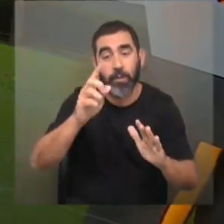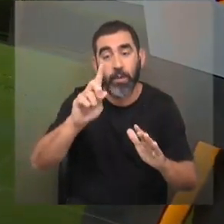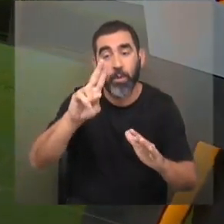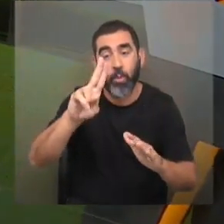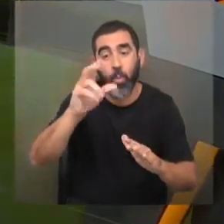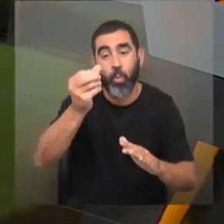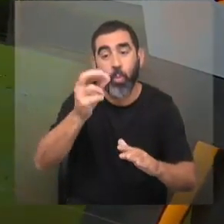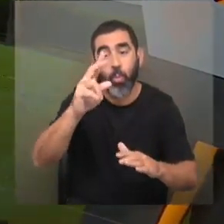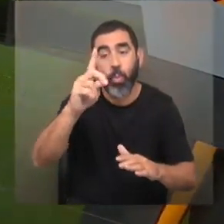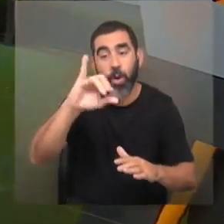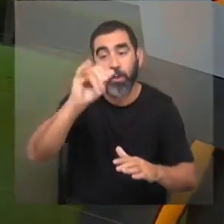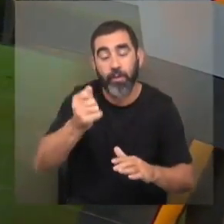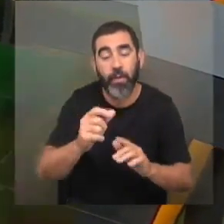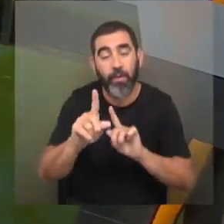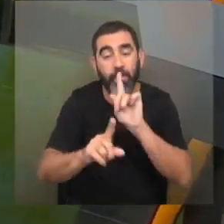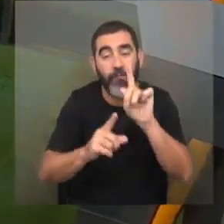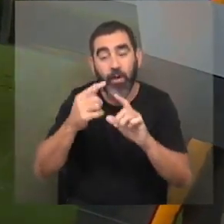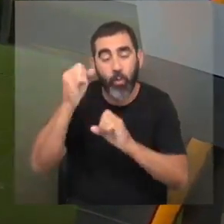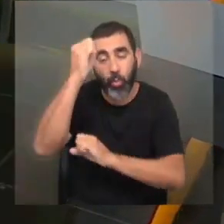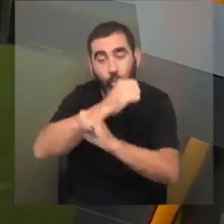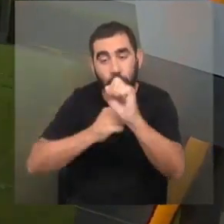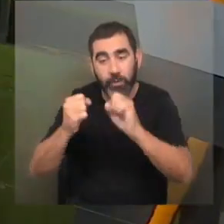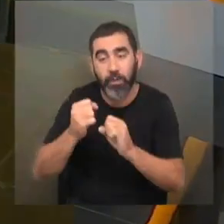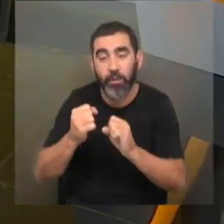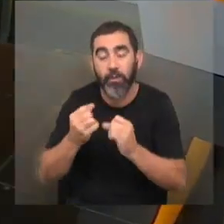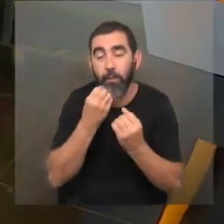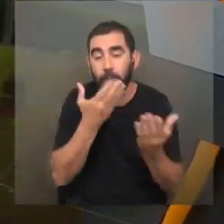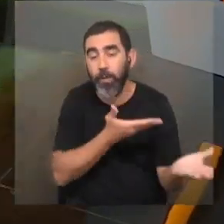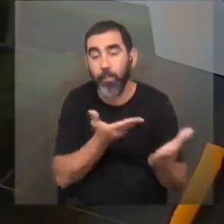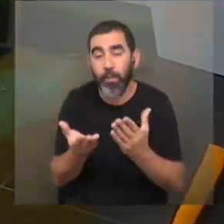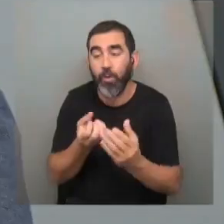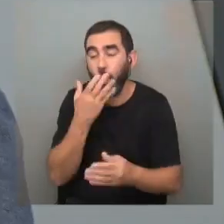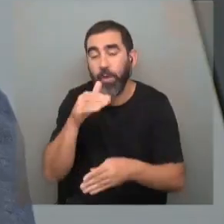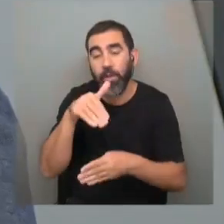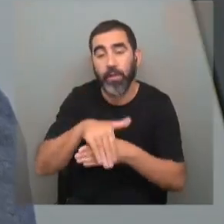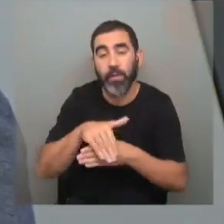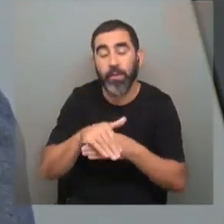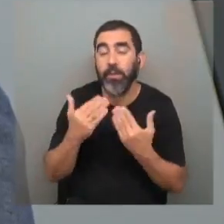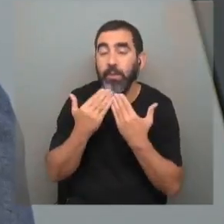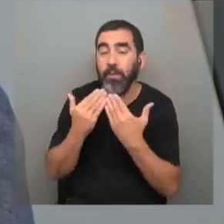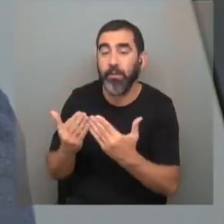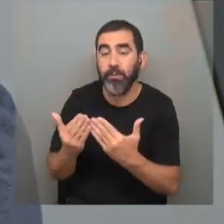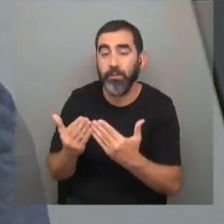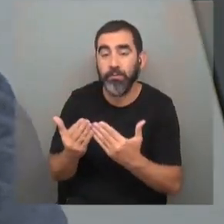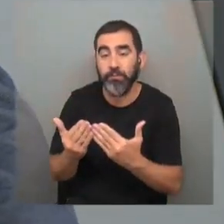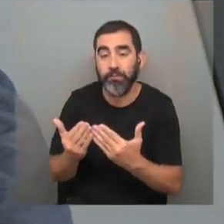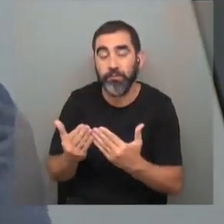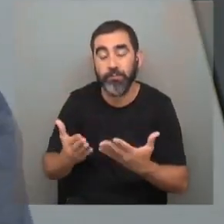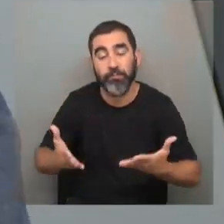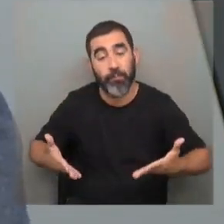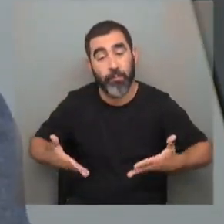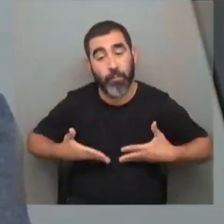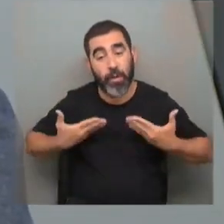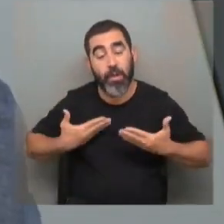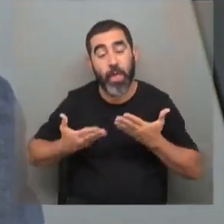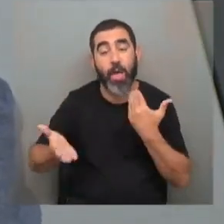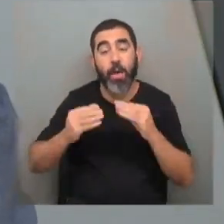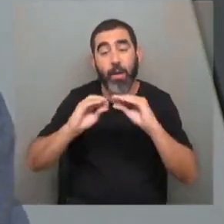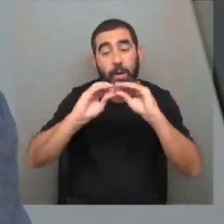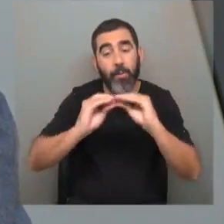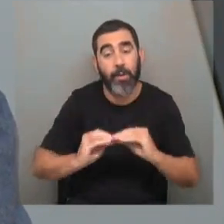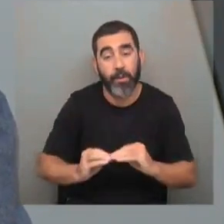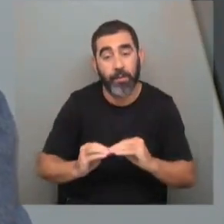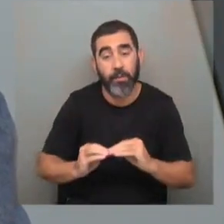Ingeniería. Ezequiel, bienvenido a Sobre Ciencia. Muchísimas gracias, buenas tardes. Y bueno, me alegra mucho poder hablar de